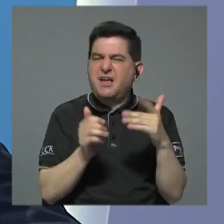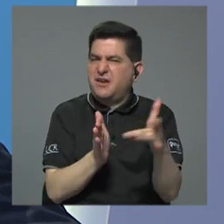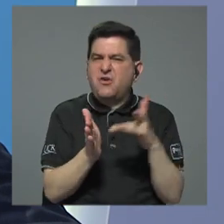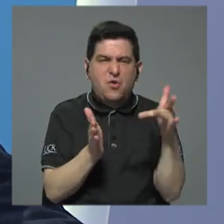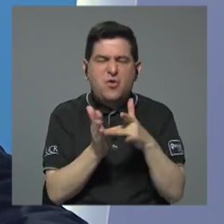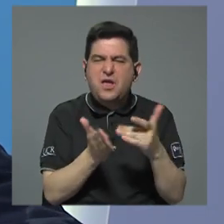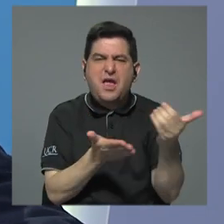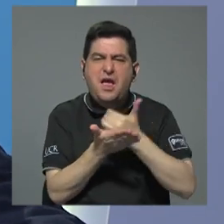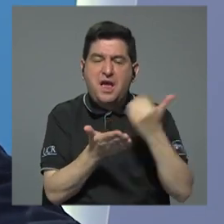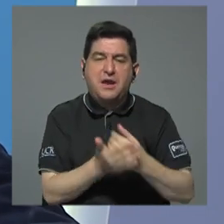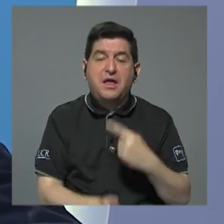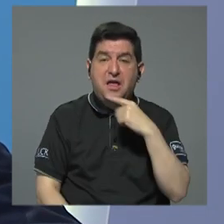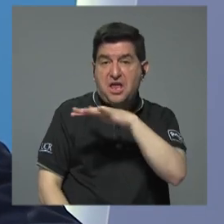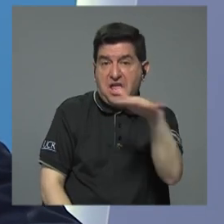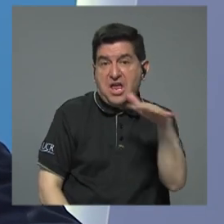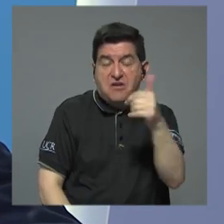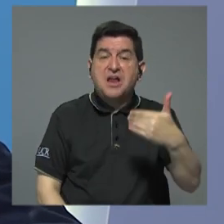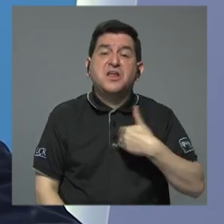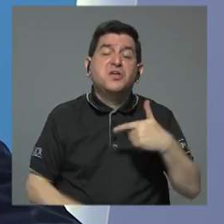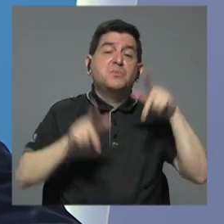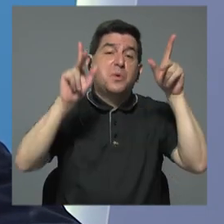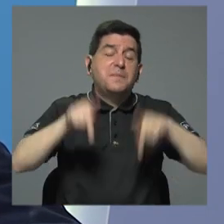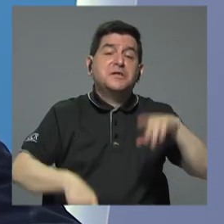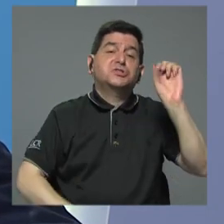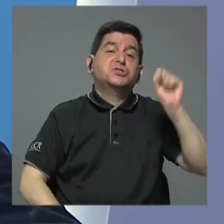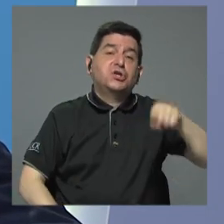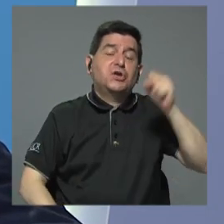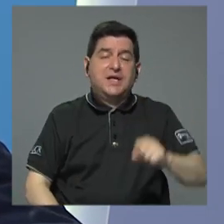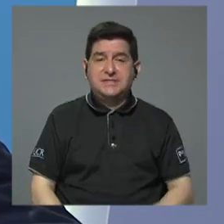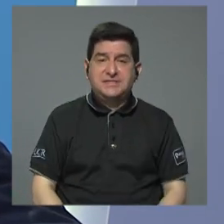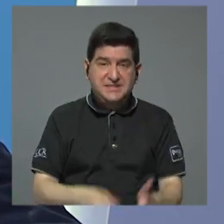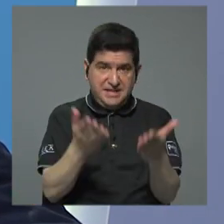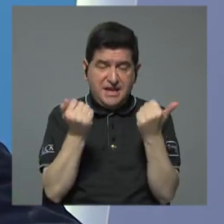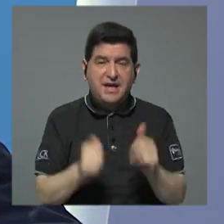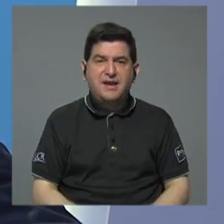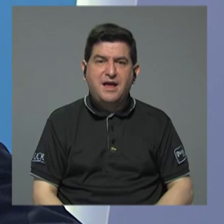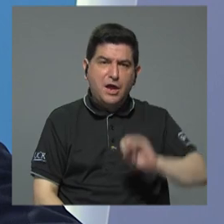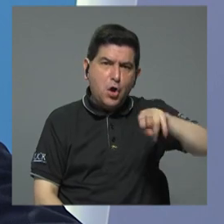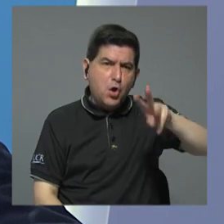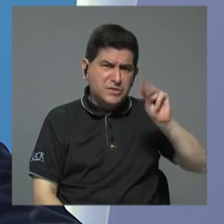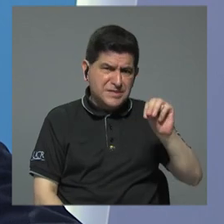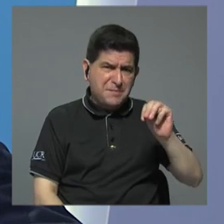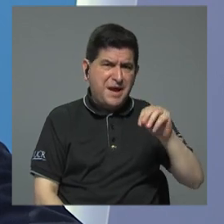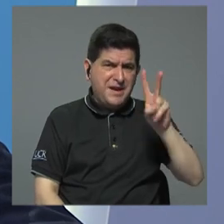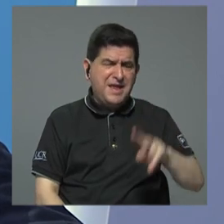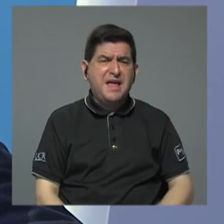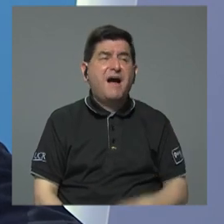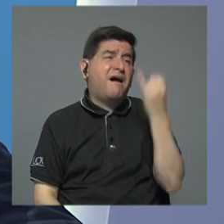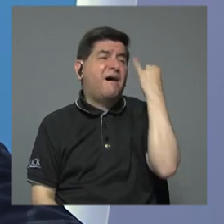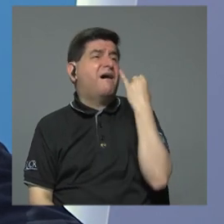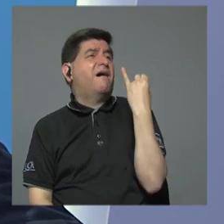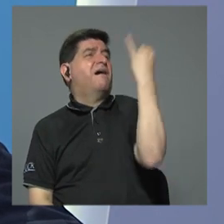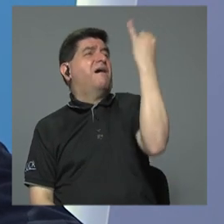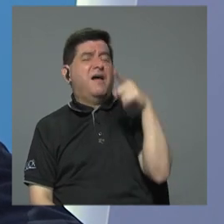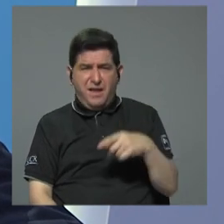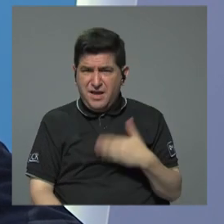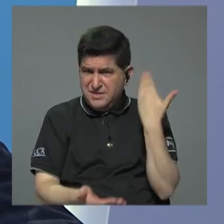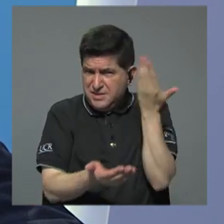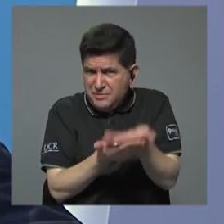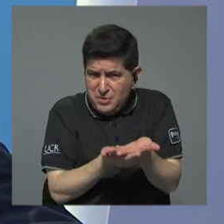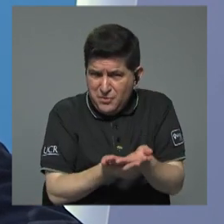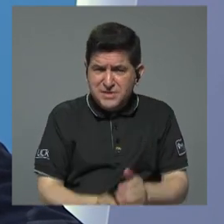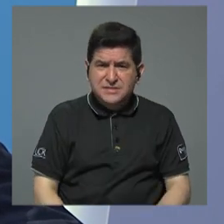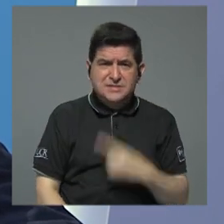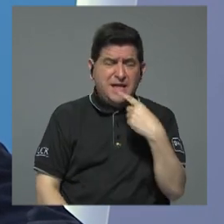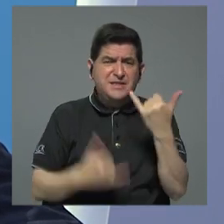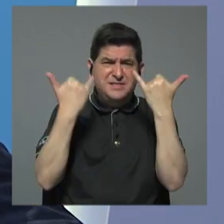los recursos, y un realismo en quienes sí los quieren. O sea, José explotar. María Villalta es idealista en esta propuesta, dice que ya